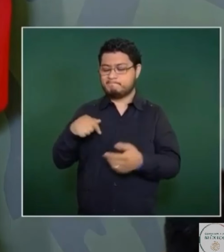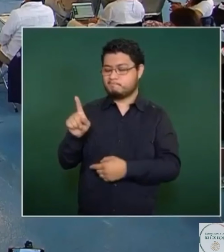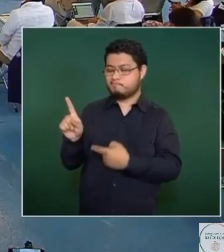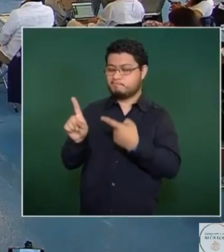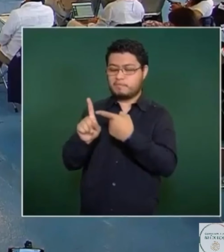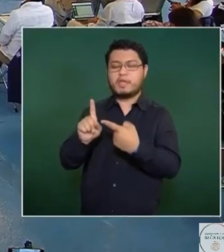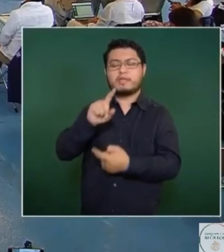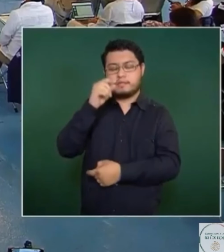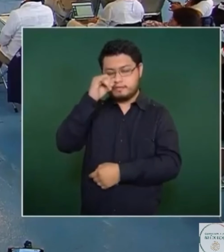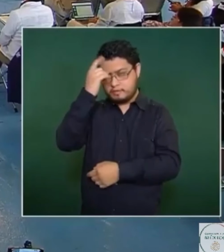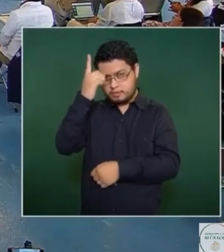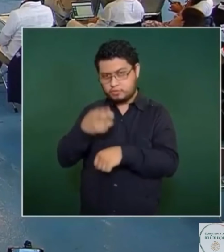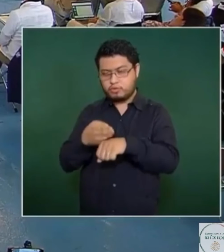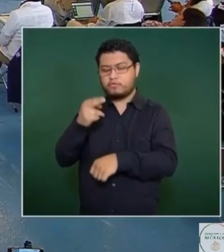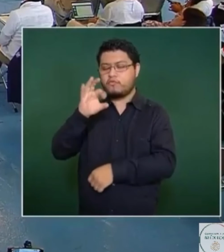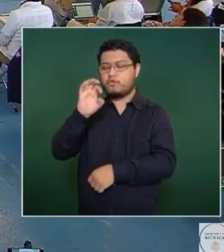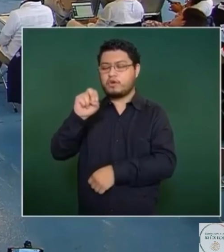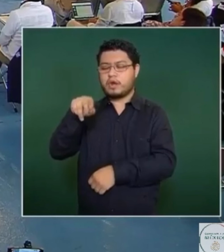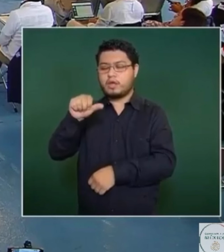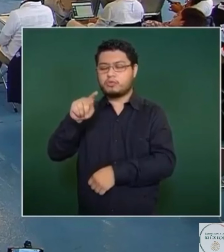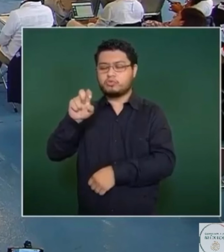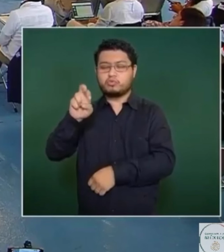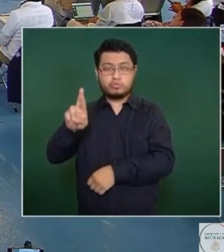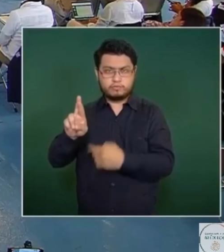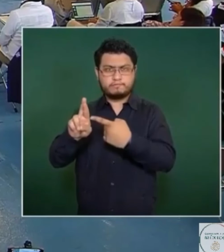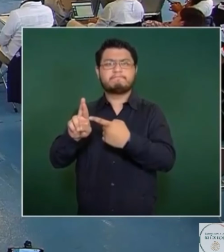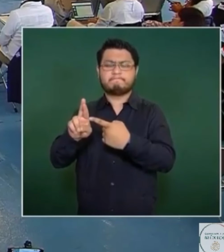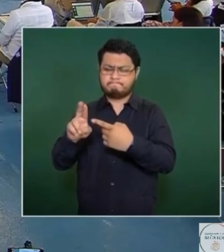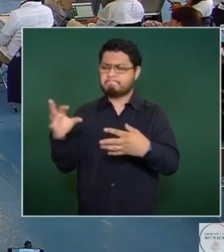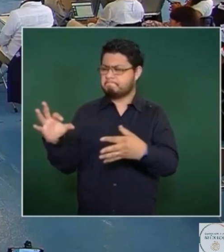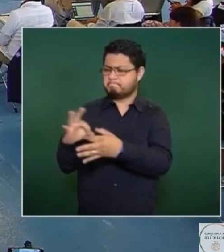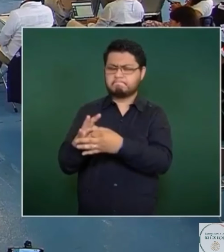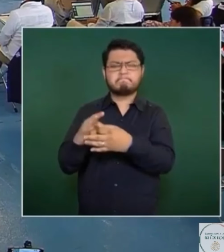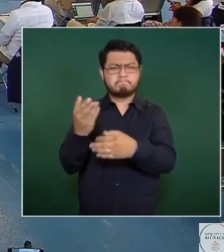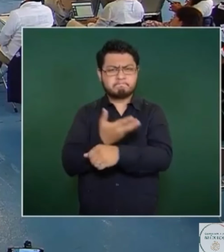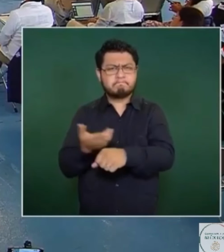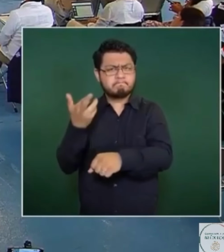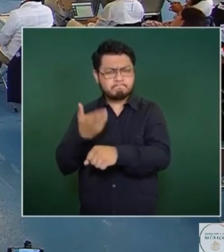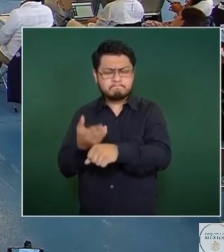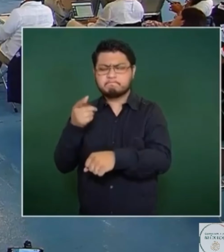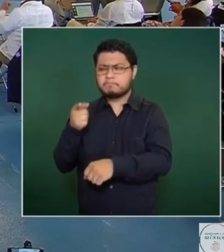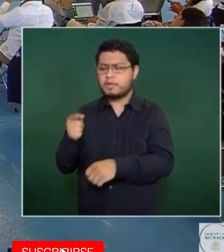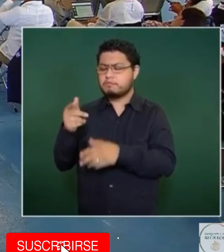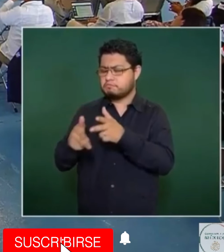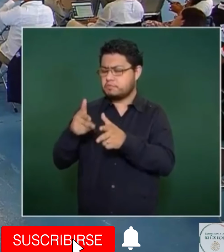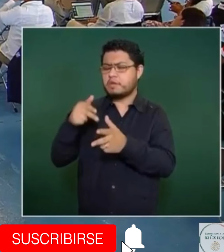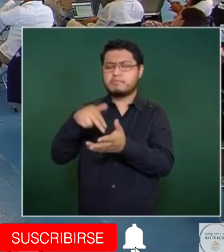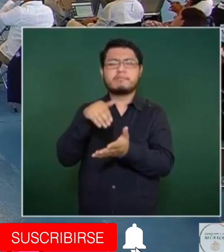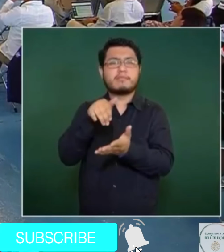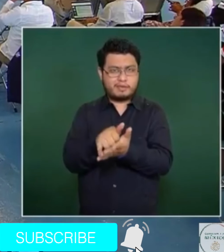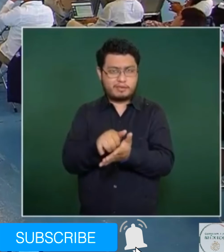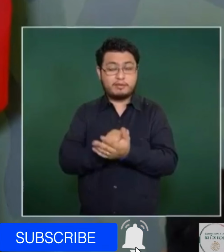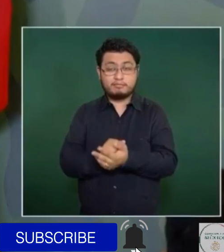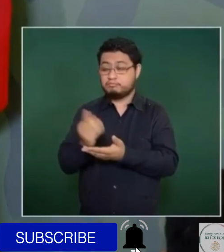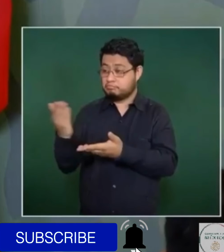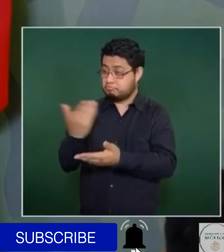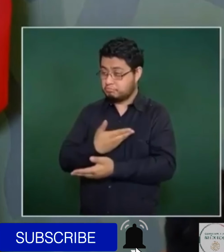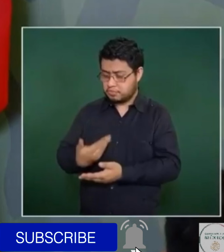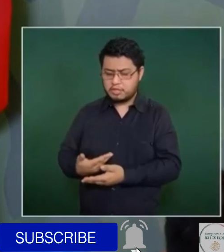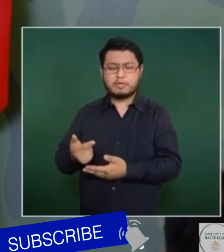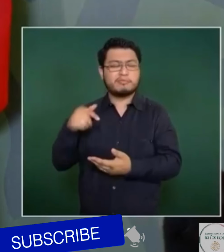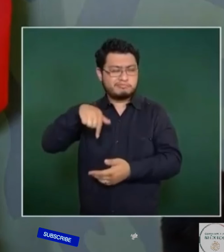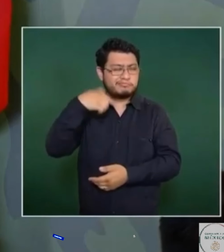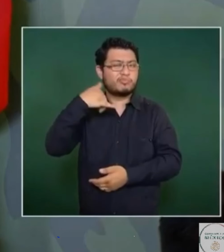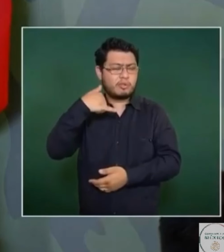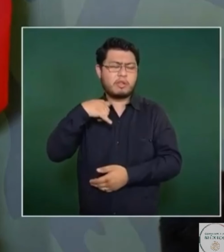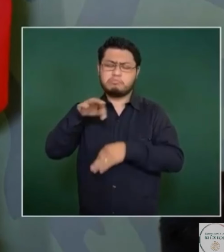director de Fonatur, con quien estamos trabajando también de manera coordinada en el proyecto el Tren Maya. Presidente, desde Yucatán, como siempre, toda la disposición